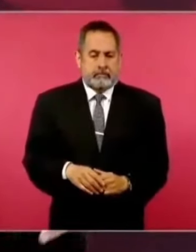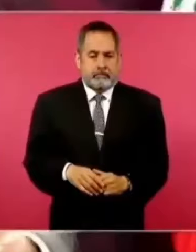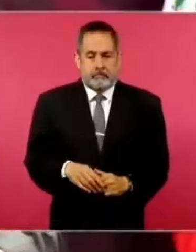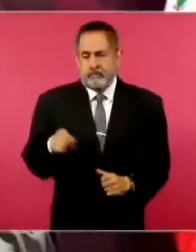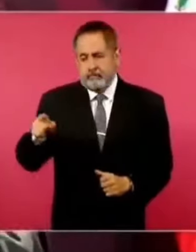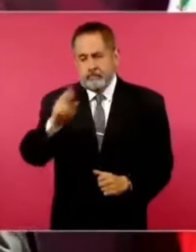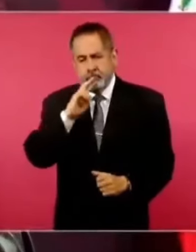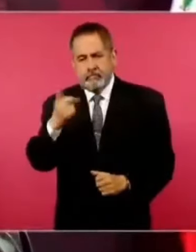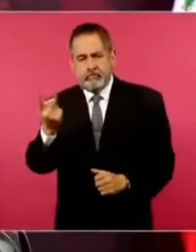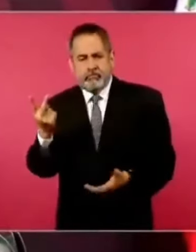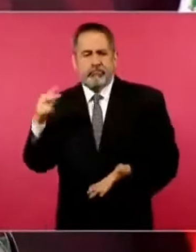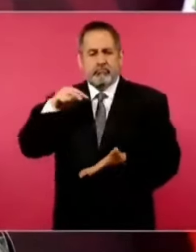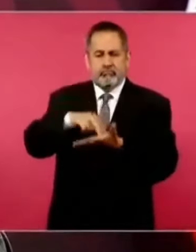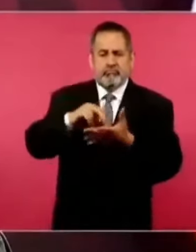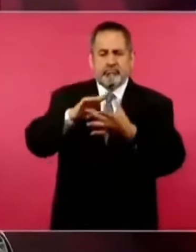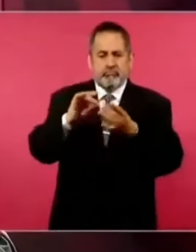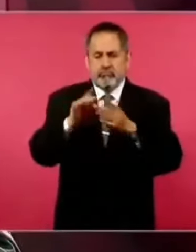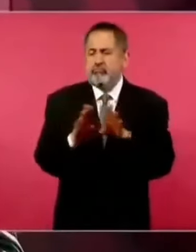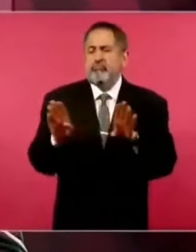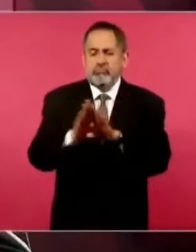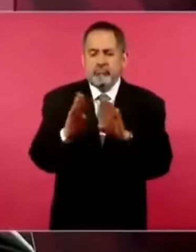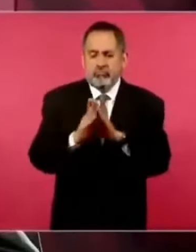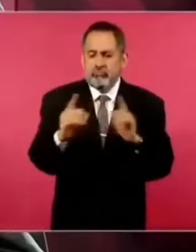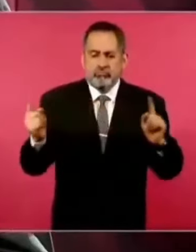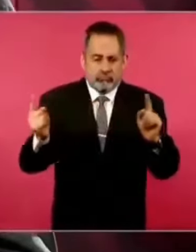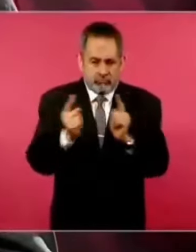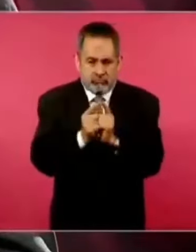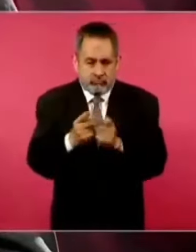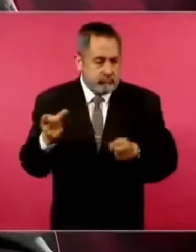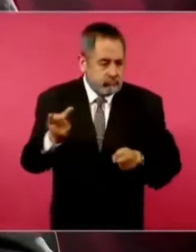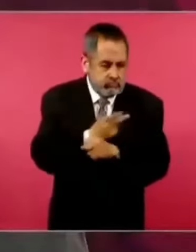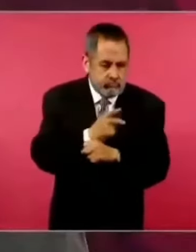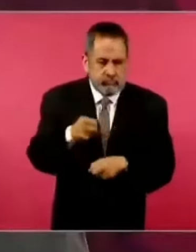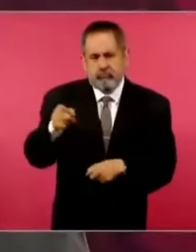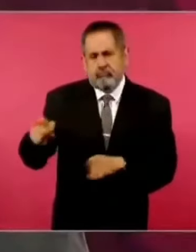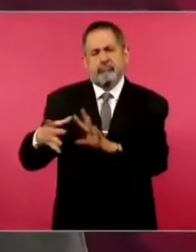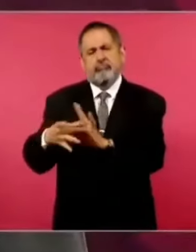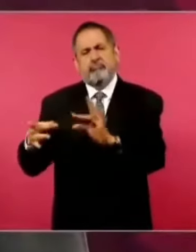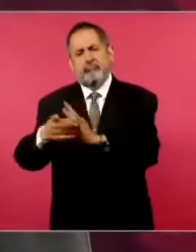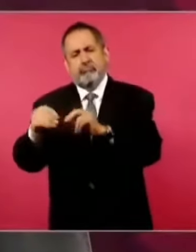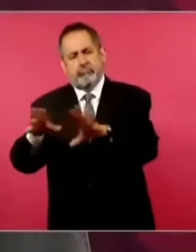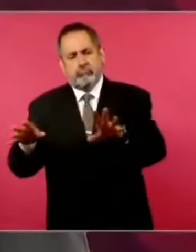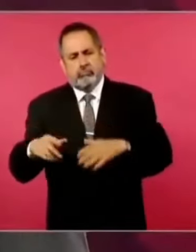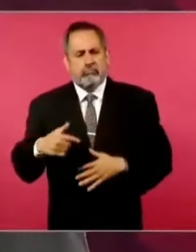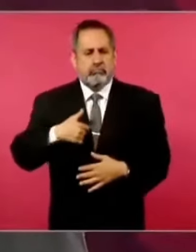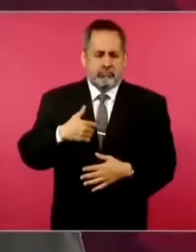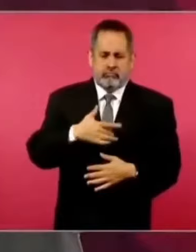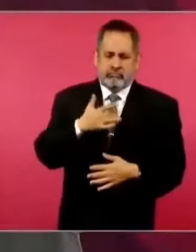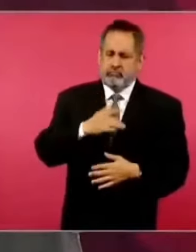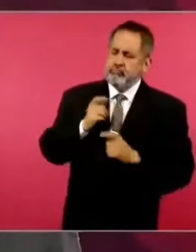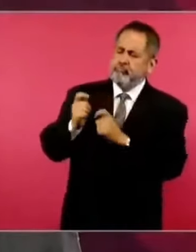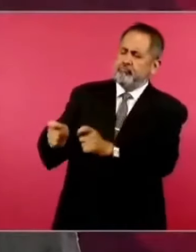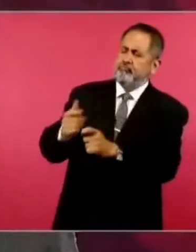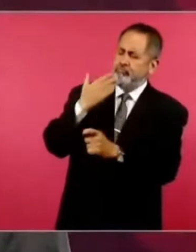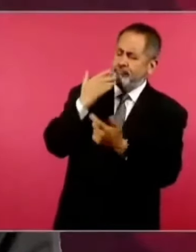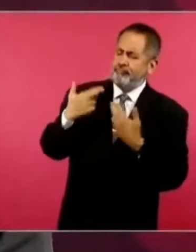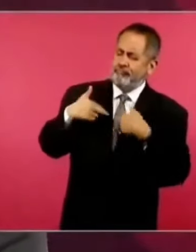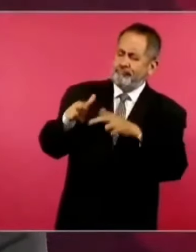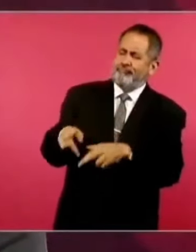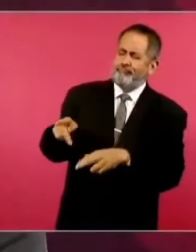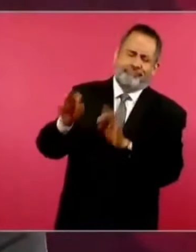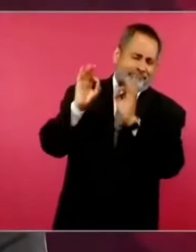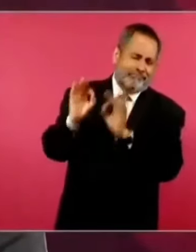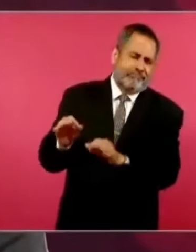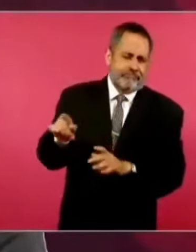exponga lo del encuentro. Yo me voy a sentir muy bien representado,